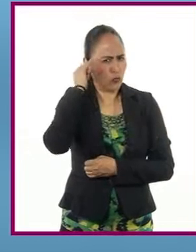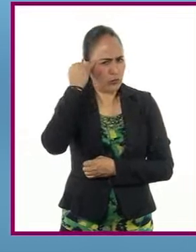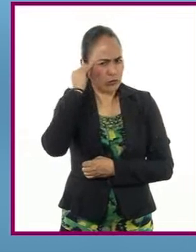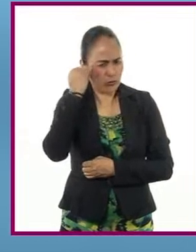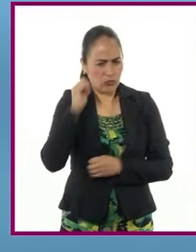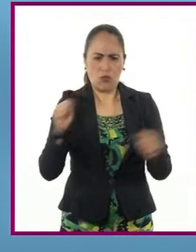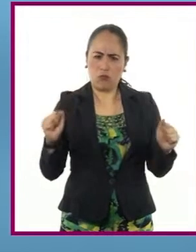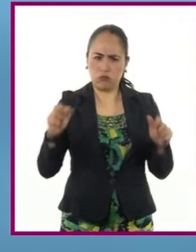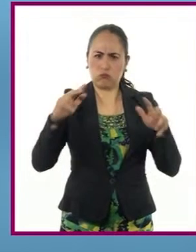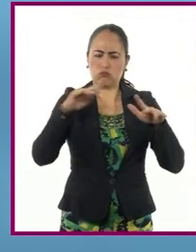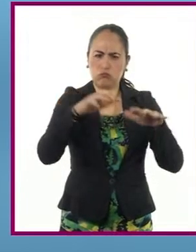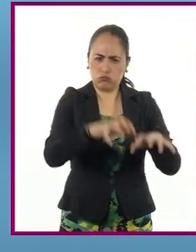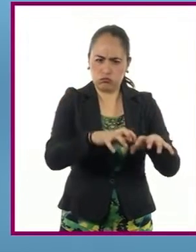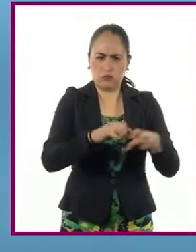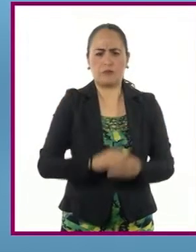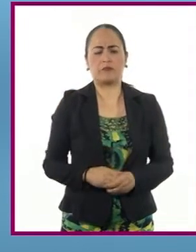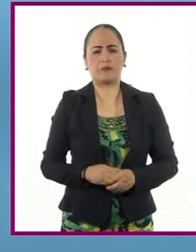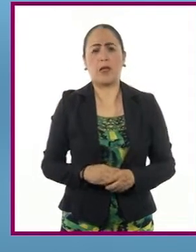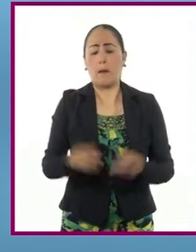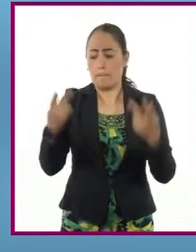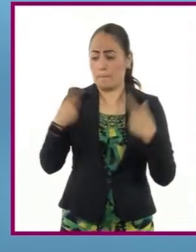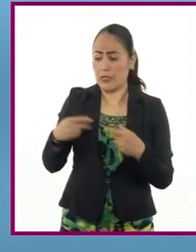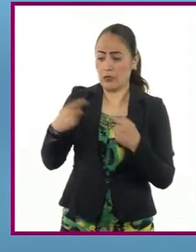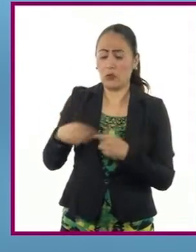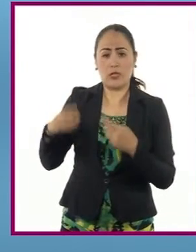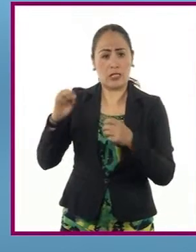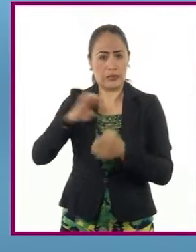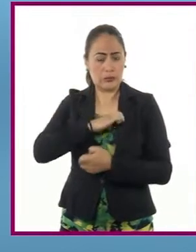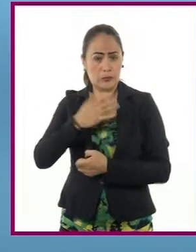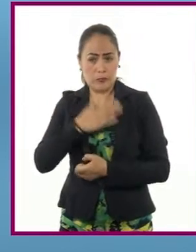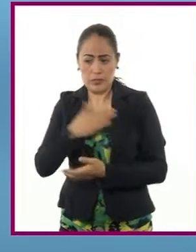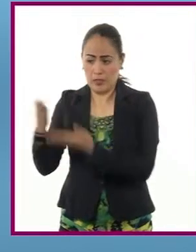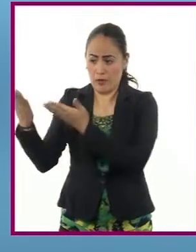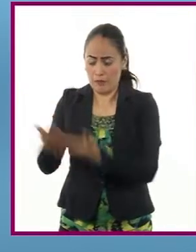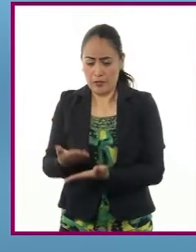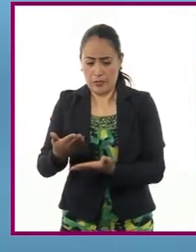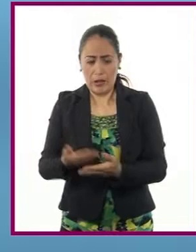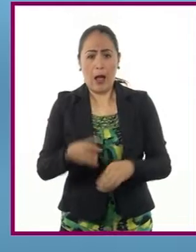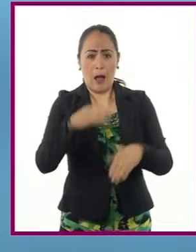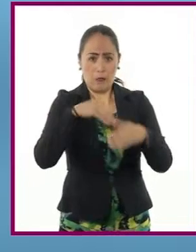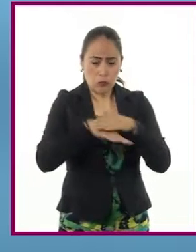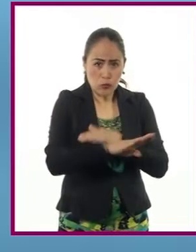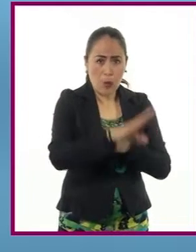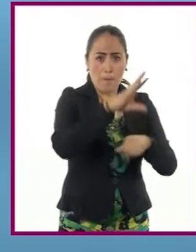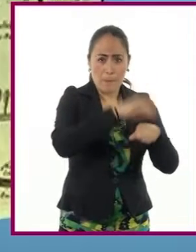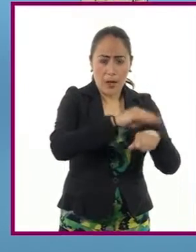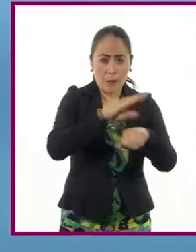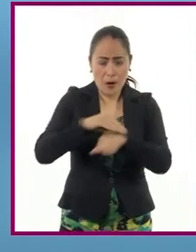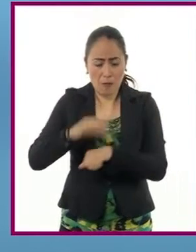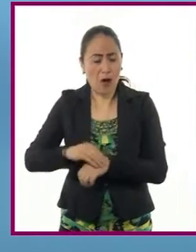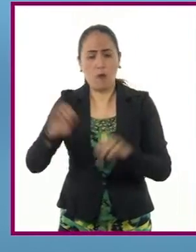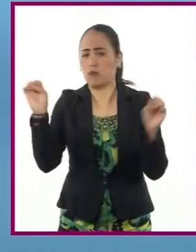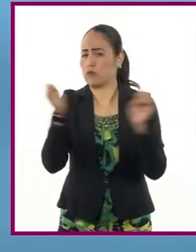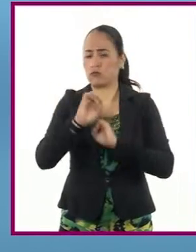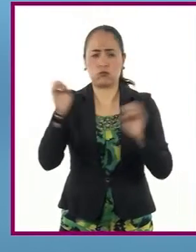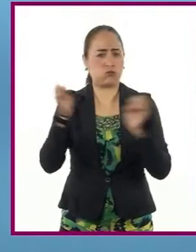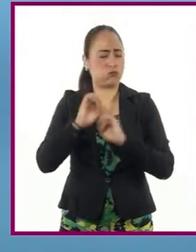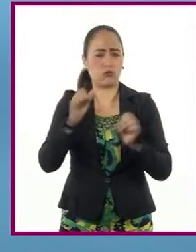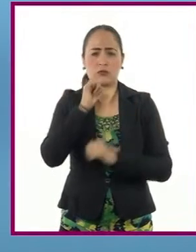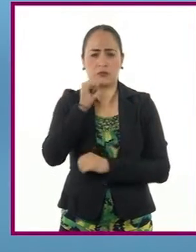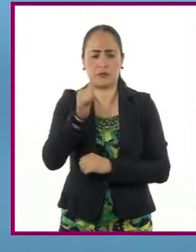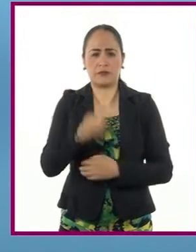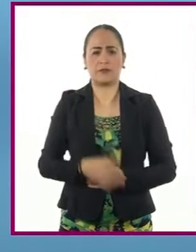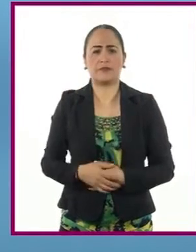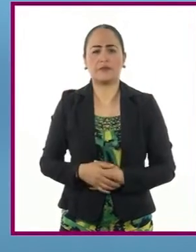no residirían más españoles que los doctrineros, corregidores y encomenderos. En la aplicación de